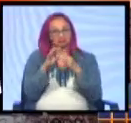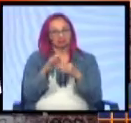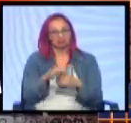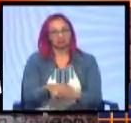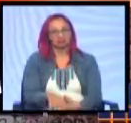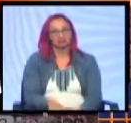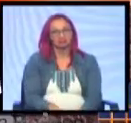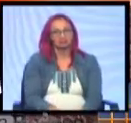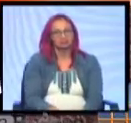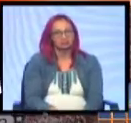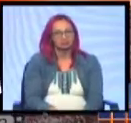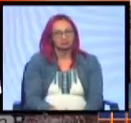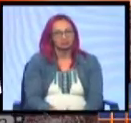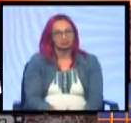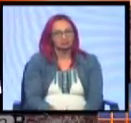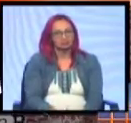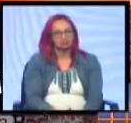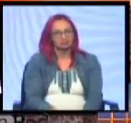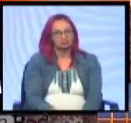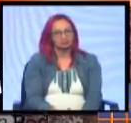lotería.